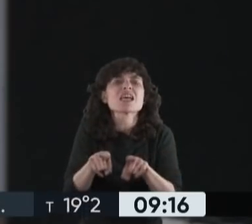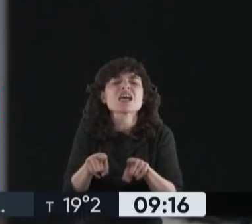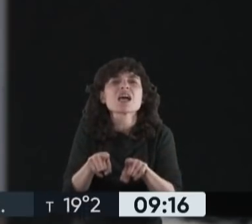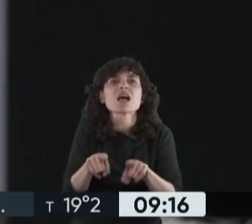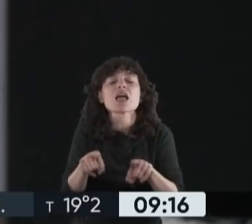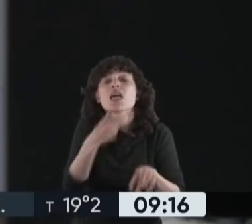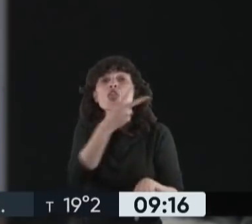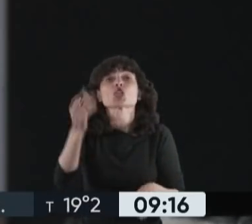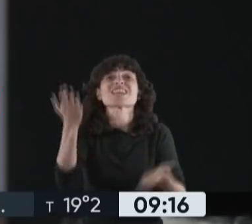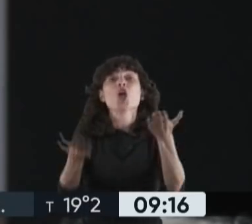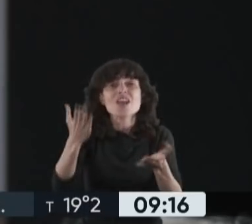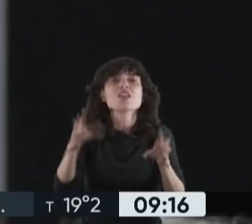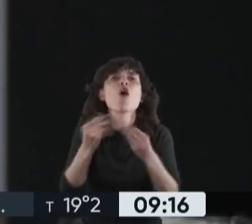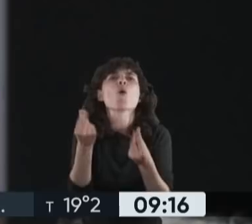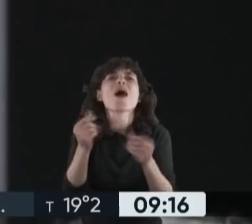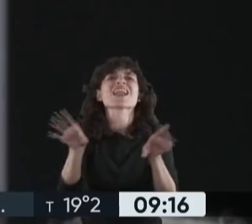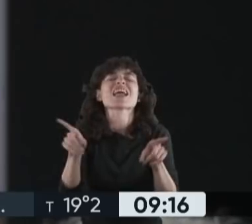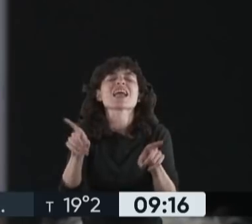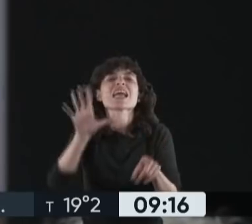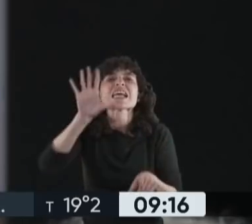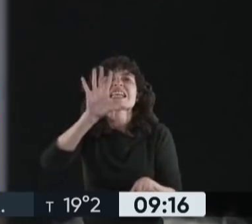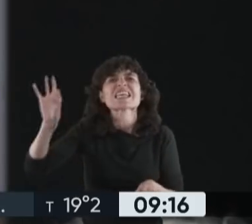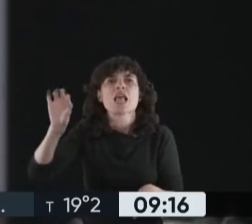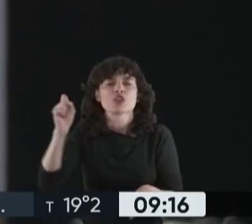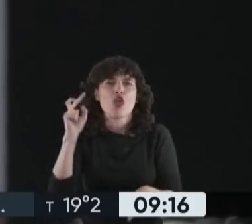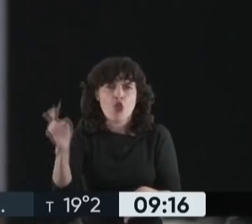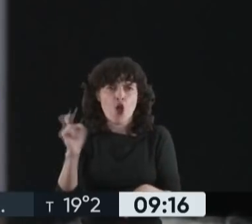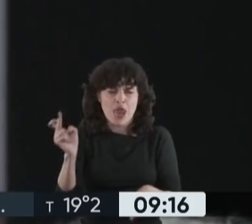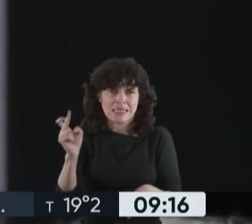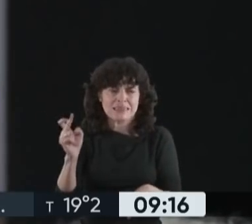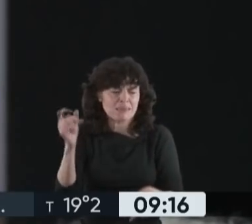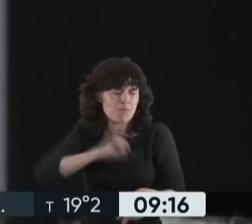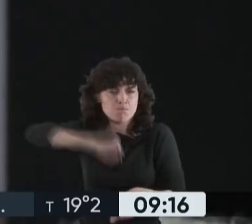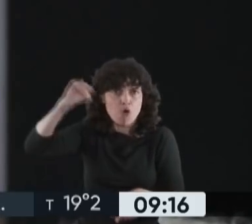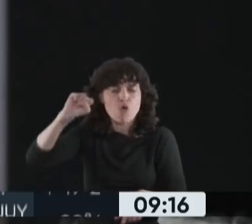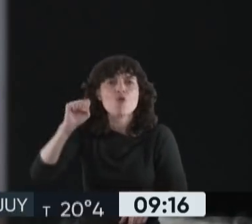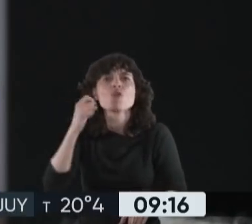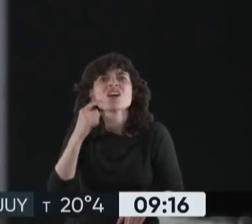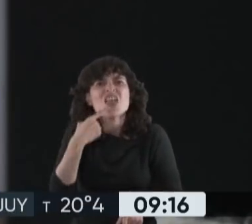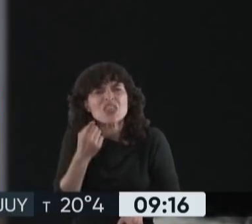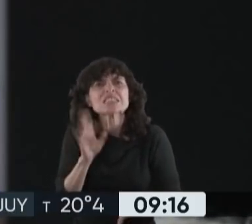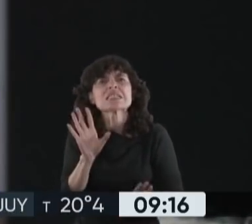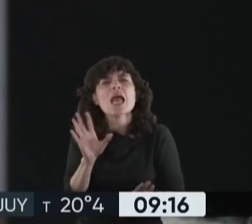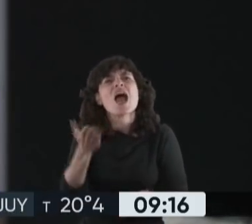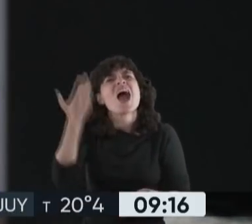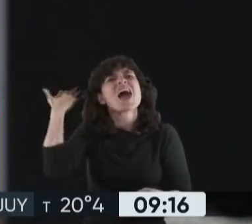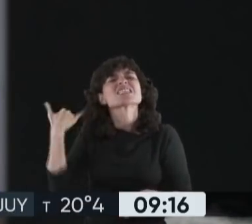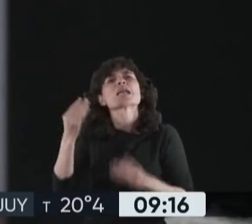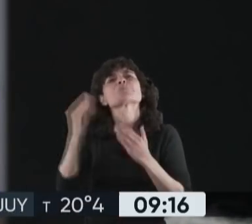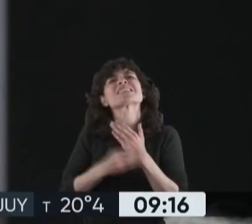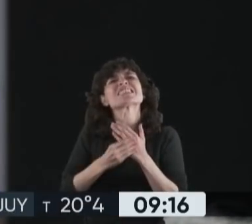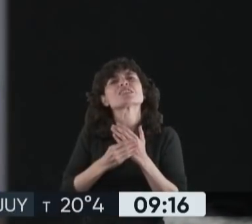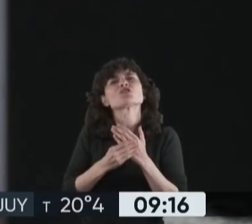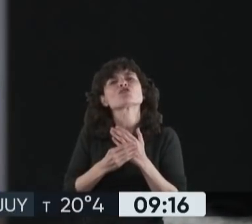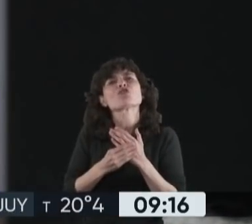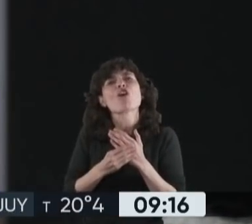$500. La sociedad rural planteó hace unos días que debían quitarse las retenciones y anteayer el